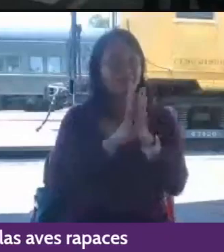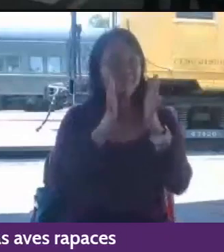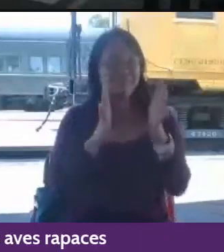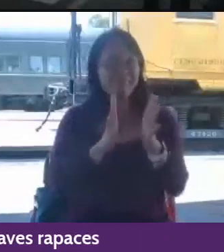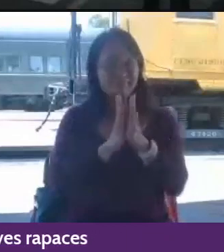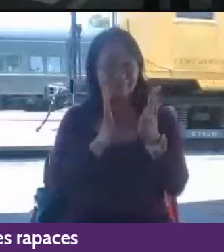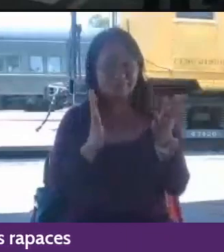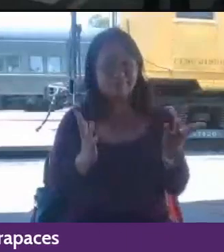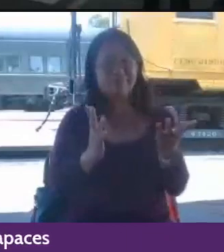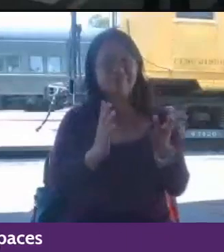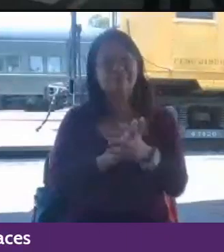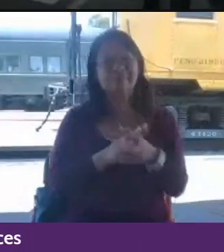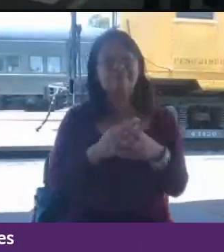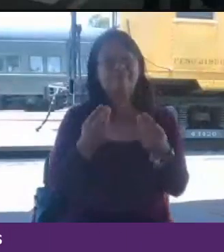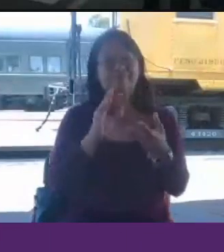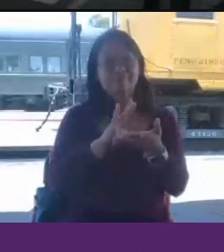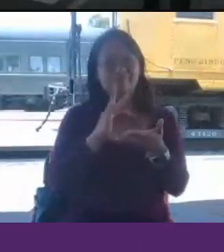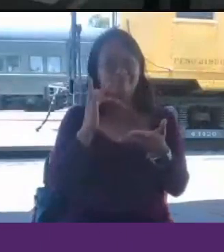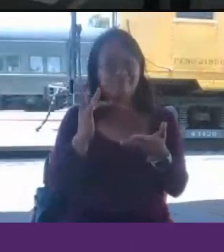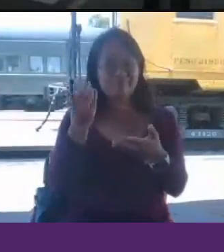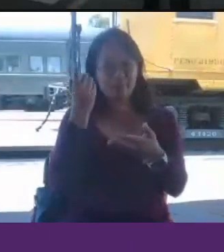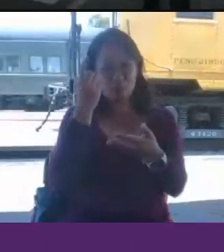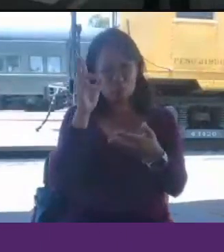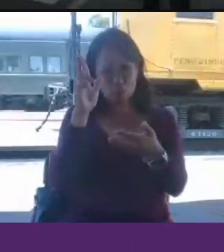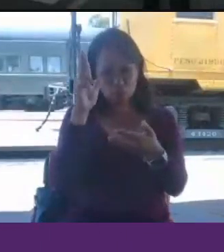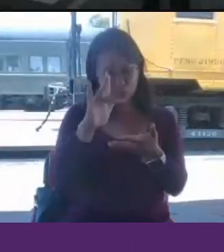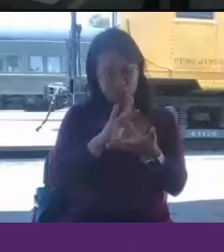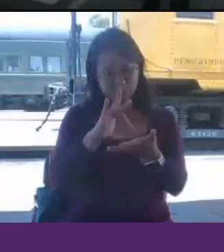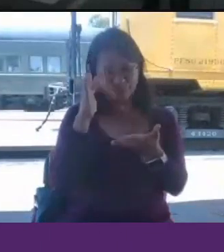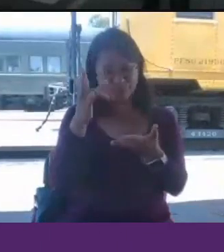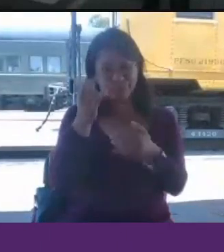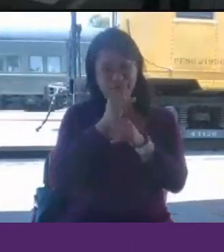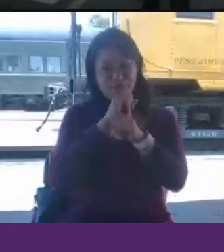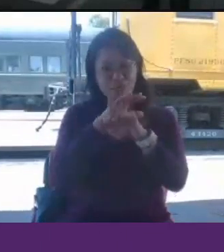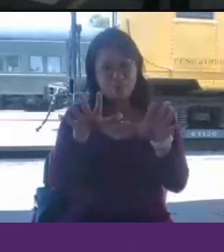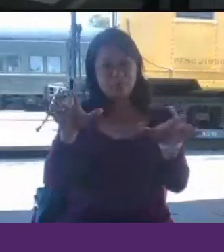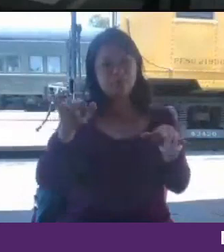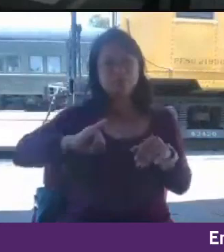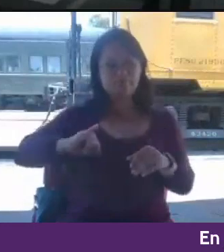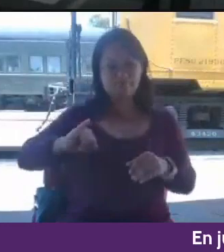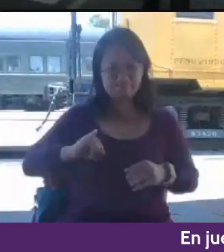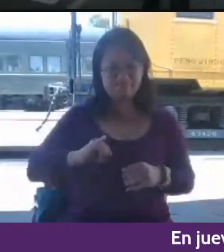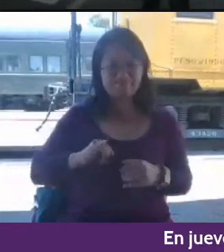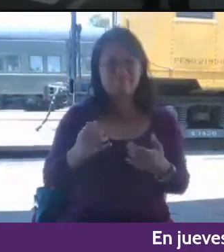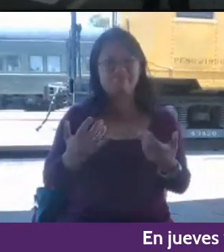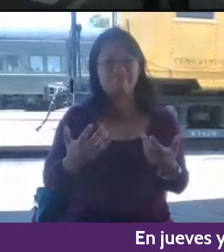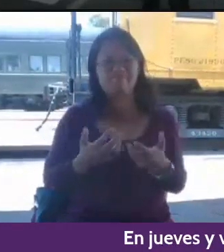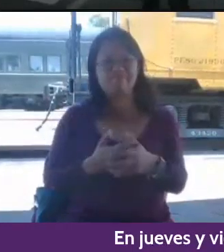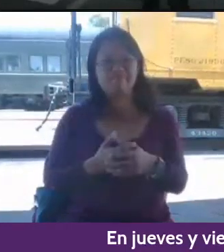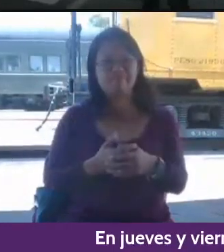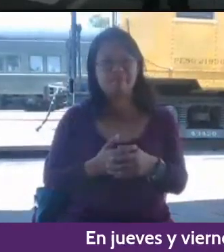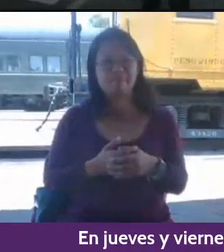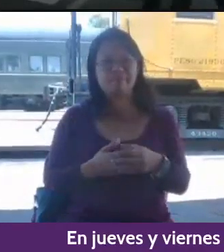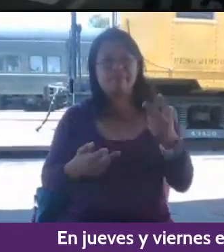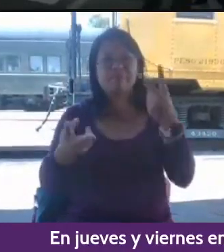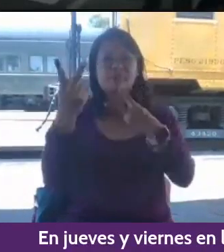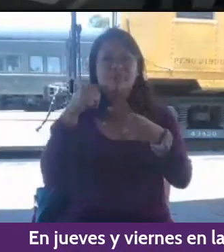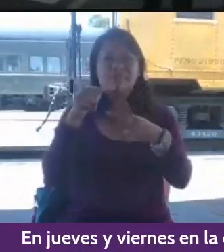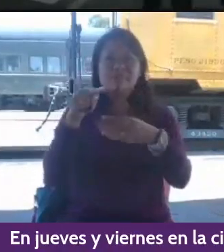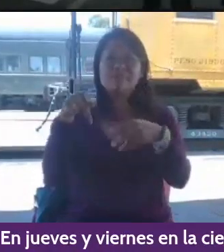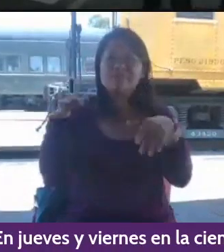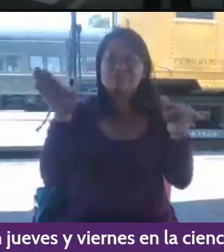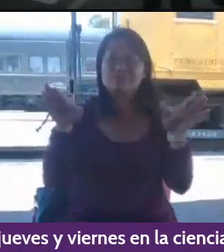participativos también. Muchísimas gracias, doctor, por esta información tan interesante que nos brindó a todos, por traer a las aves.